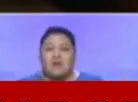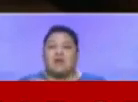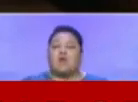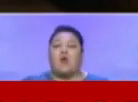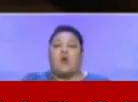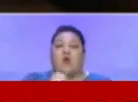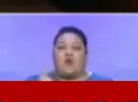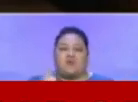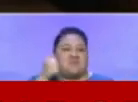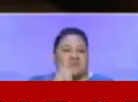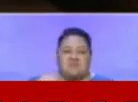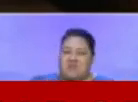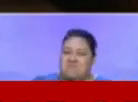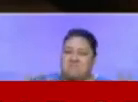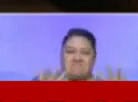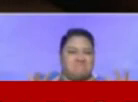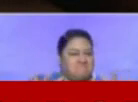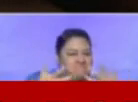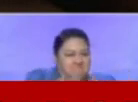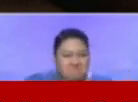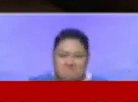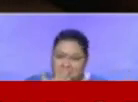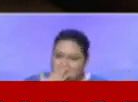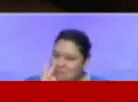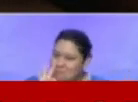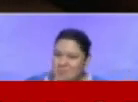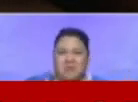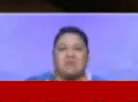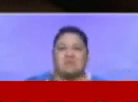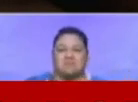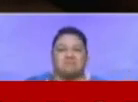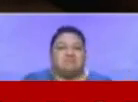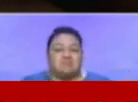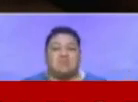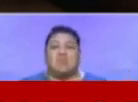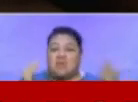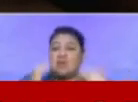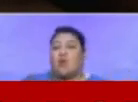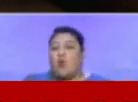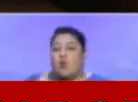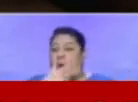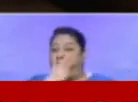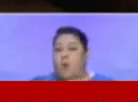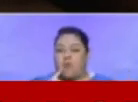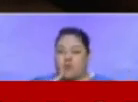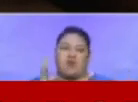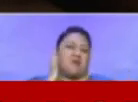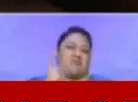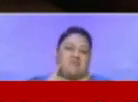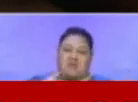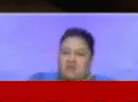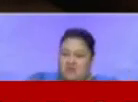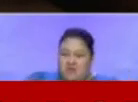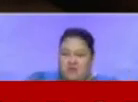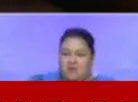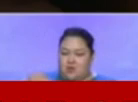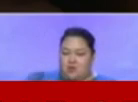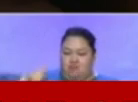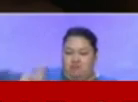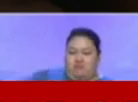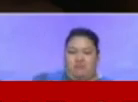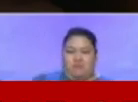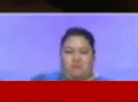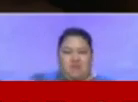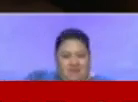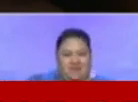de la Corte y les digan, oye, ¿cómo vas tú con el análisis de estas dos controversias constitucionales para ellos poder resolver en concordancia con la Corte?